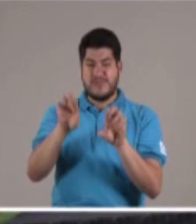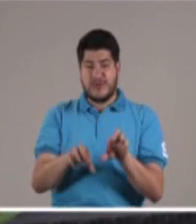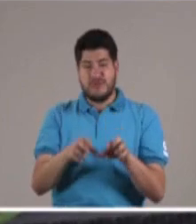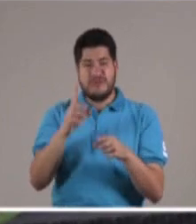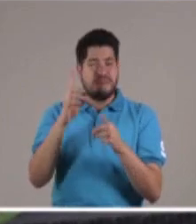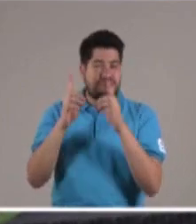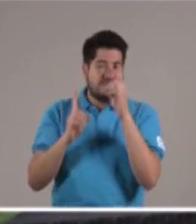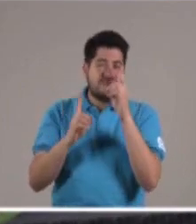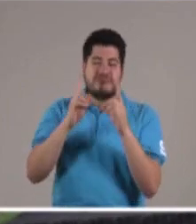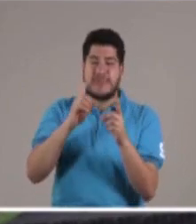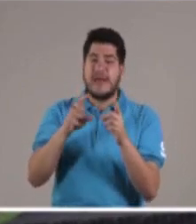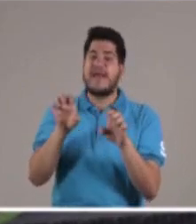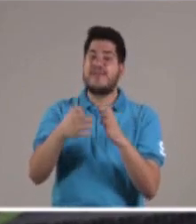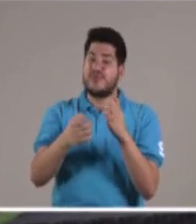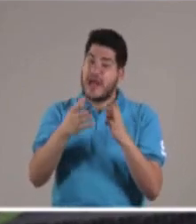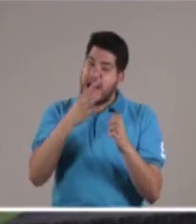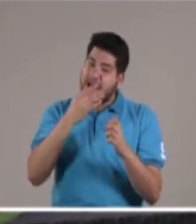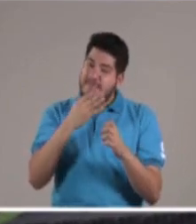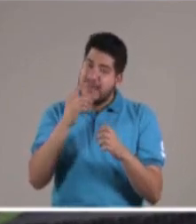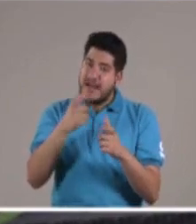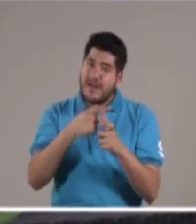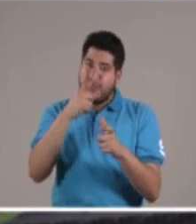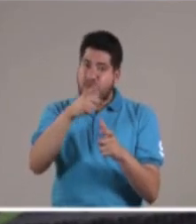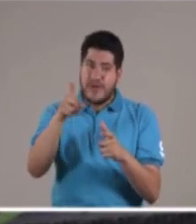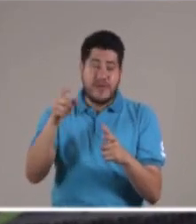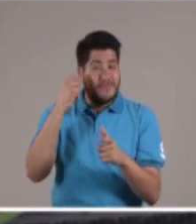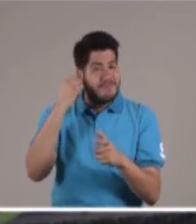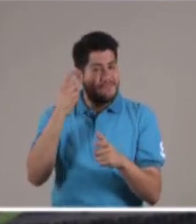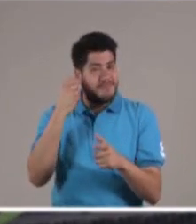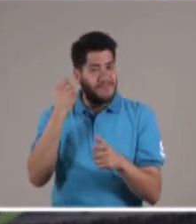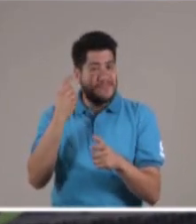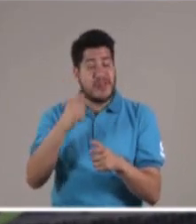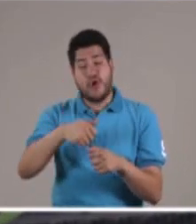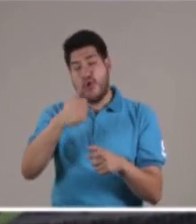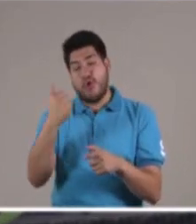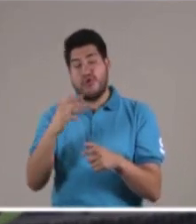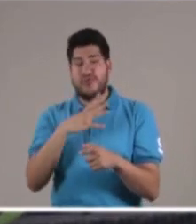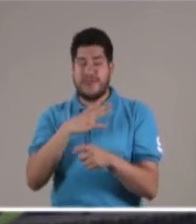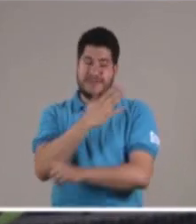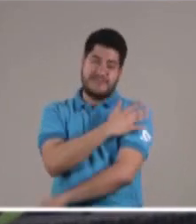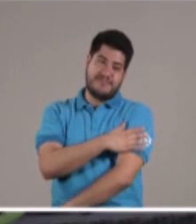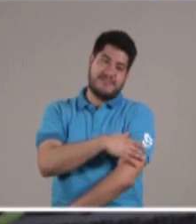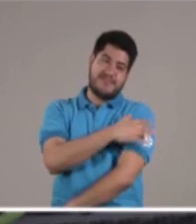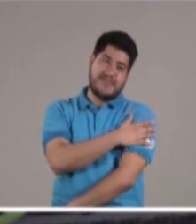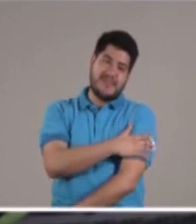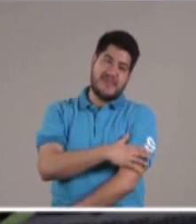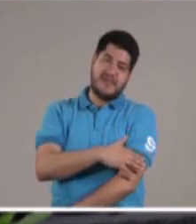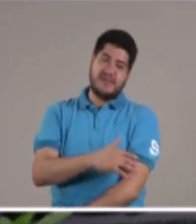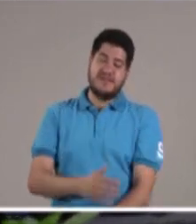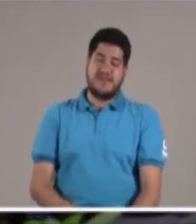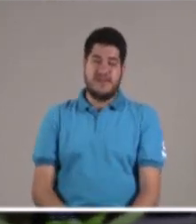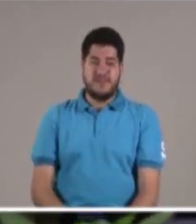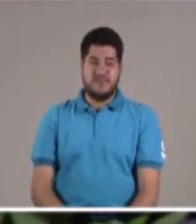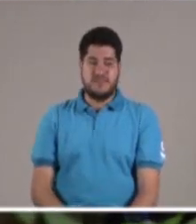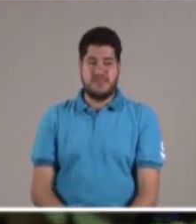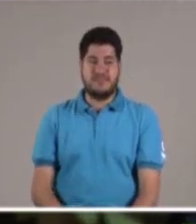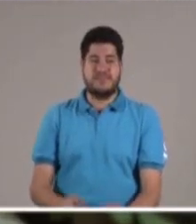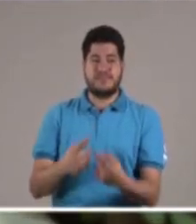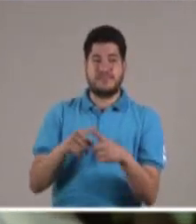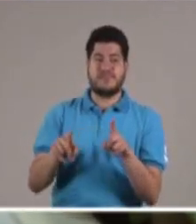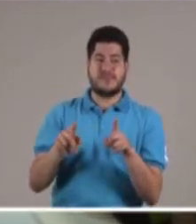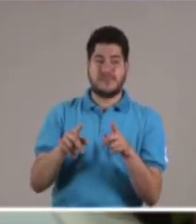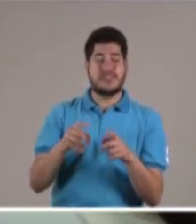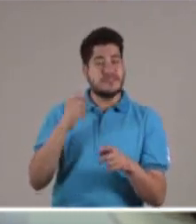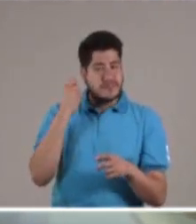a otros arrebatarlos del fuego y de otros tener misericordia aborreciendo aún la ropa contaminada por su carne pero lo que está